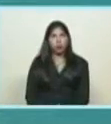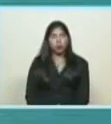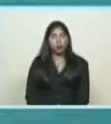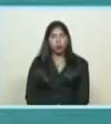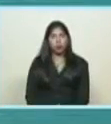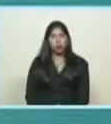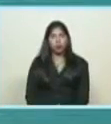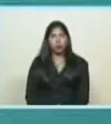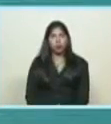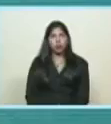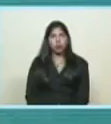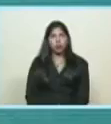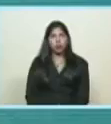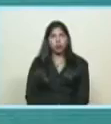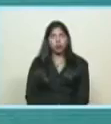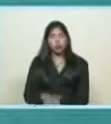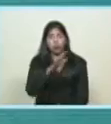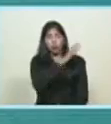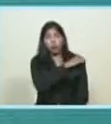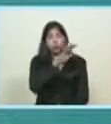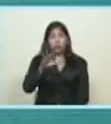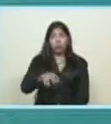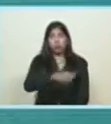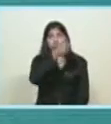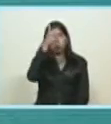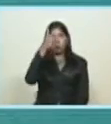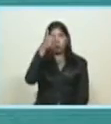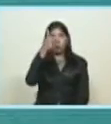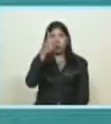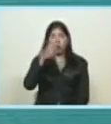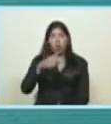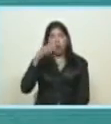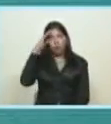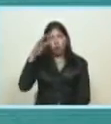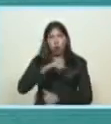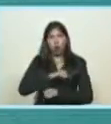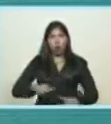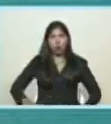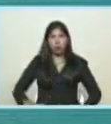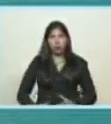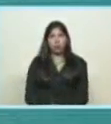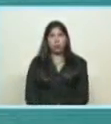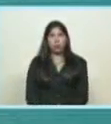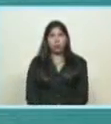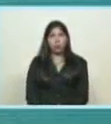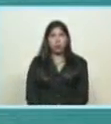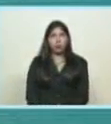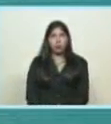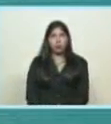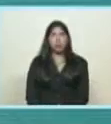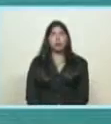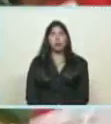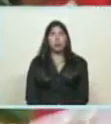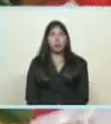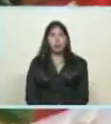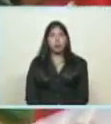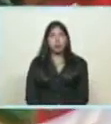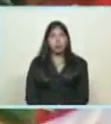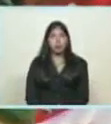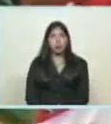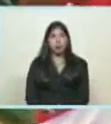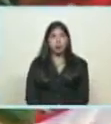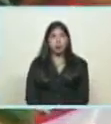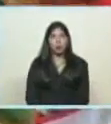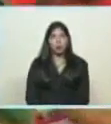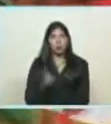Al almirante en jefe Remigio Ceballos, de la Fuerza Armada Nacional Bolivariana. Comandante Estratégico Operacional.